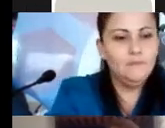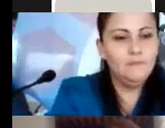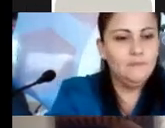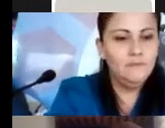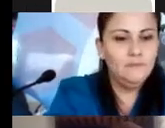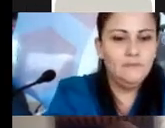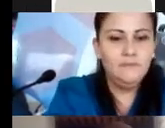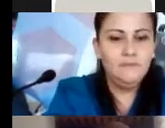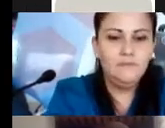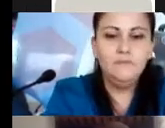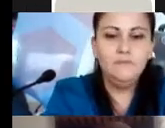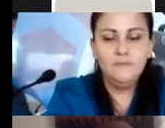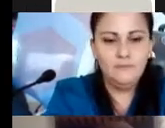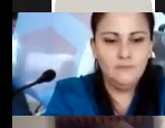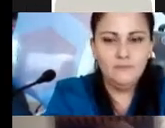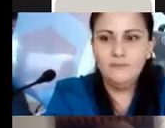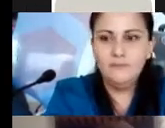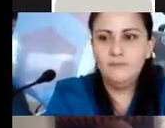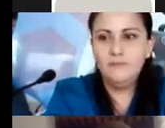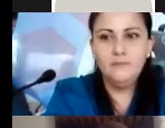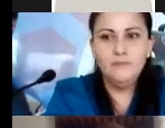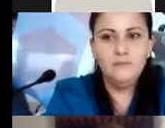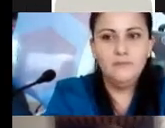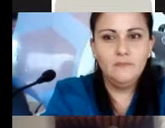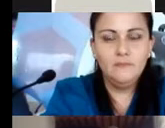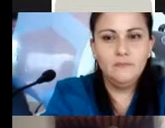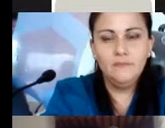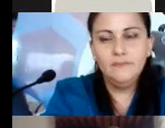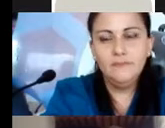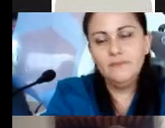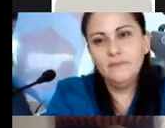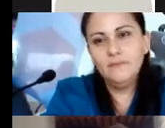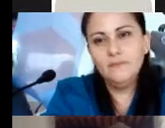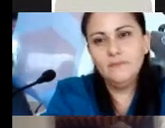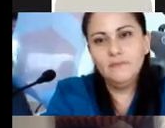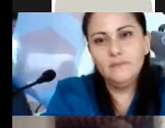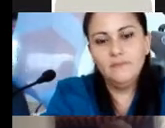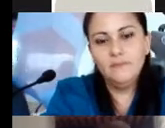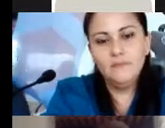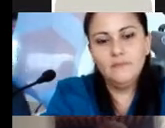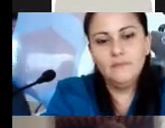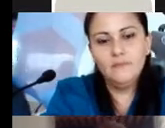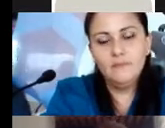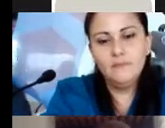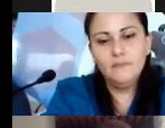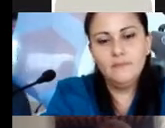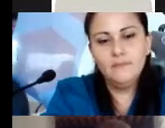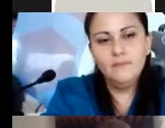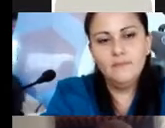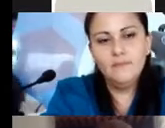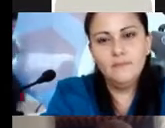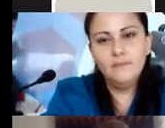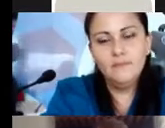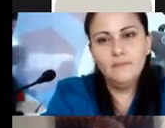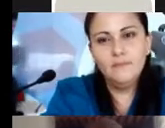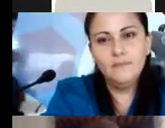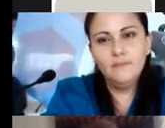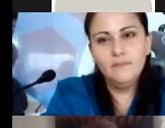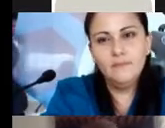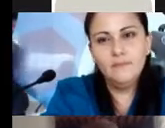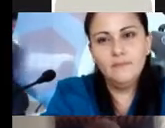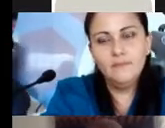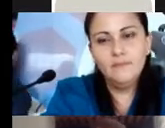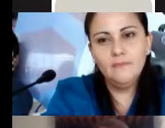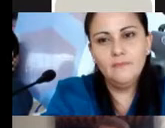importante que perdamos la costumbre, que tengamos un poco de claridad en que vamos a tener que hacer cada vez este